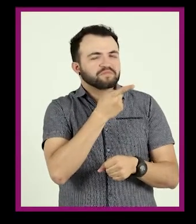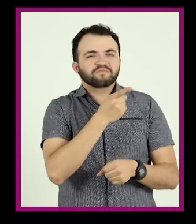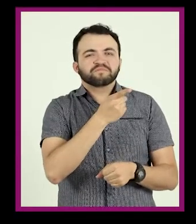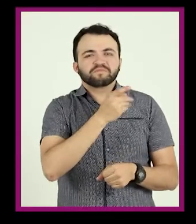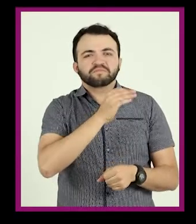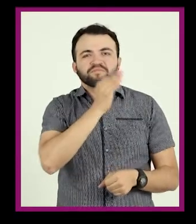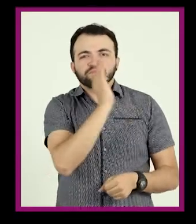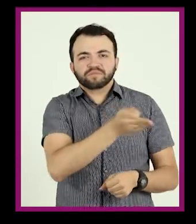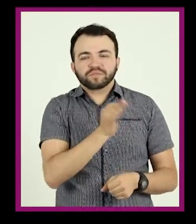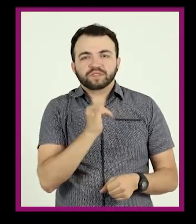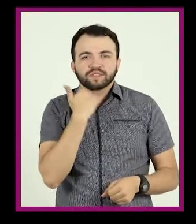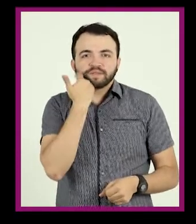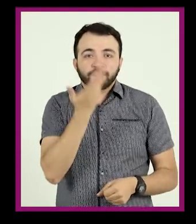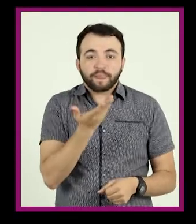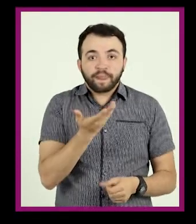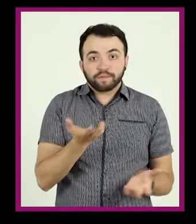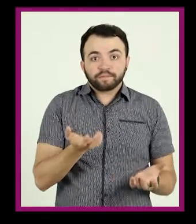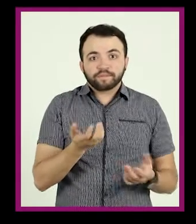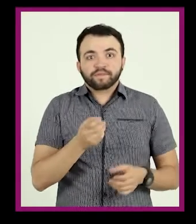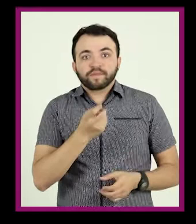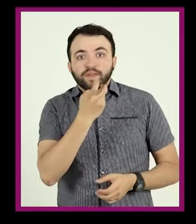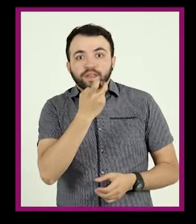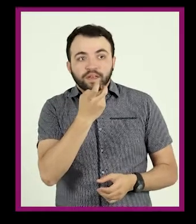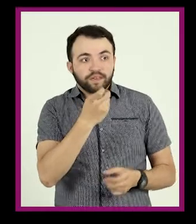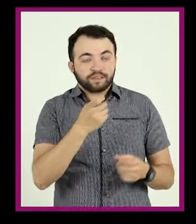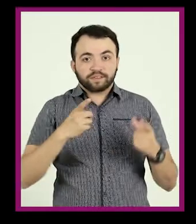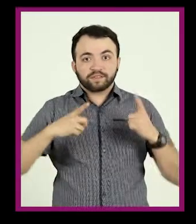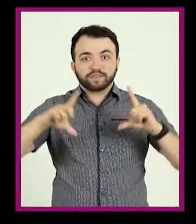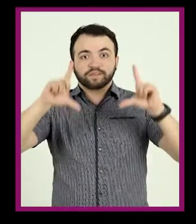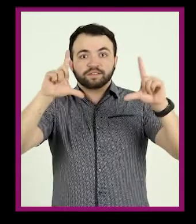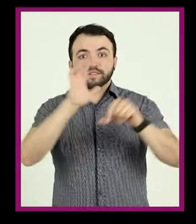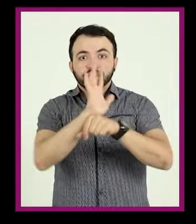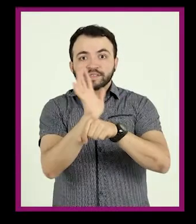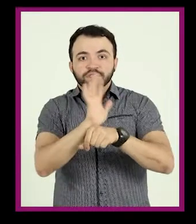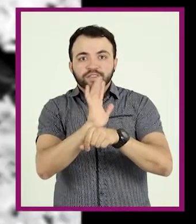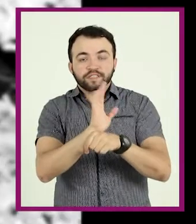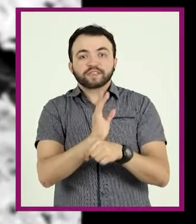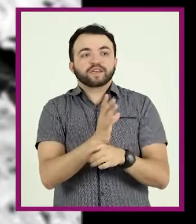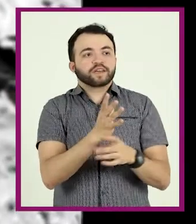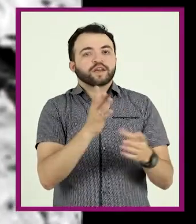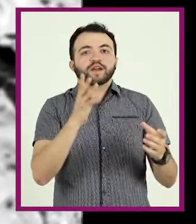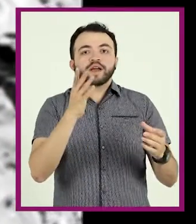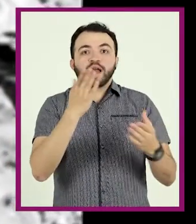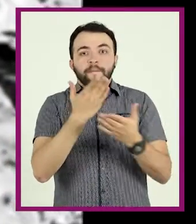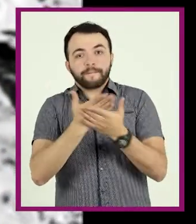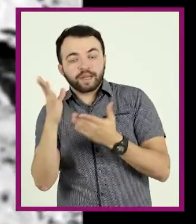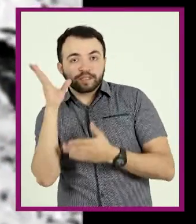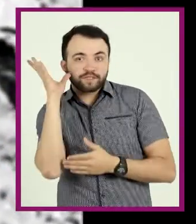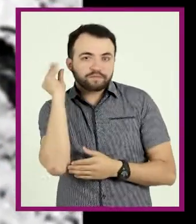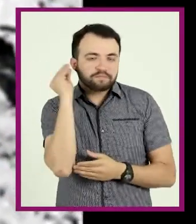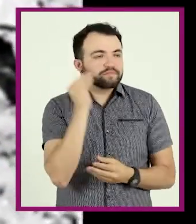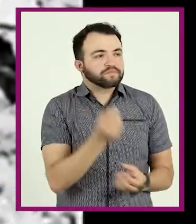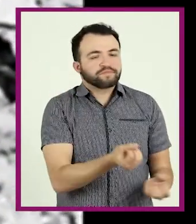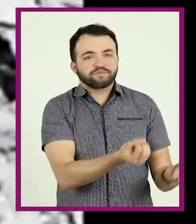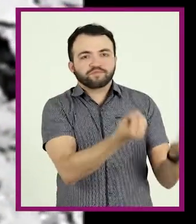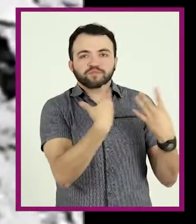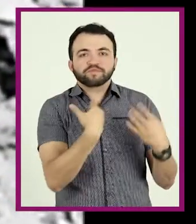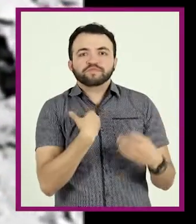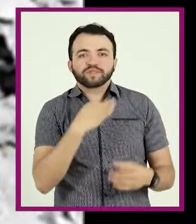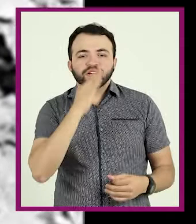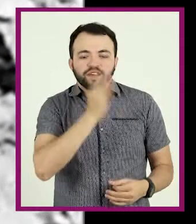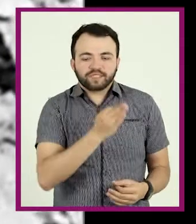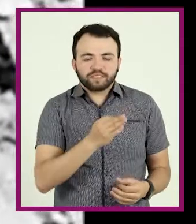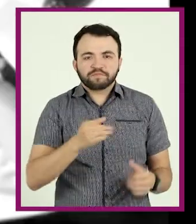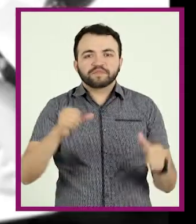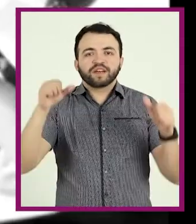partir de entonces, dicho cine, con todo y su música, tuvo un enorme éxito en la región y detonó un